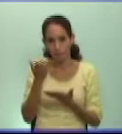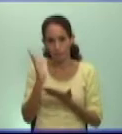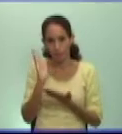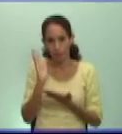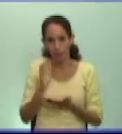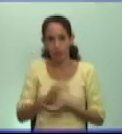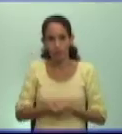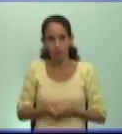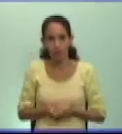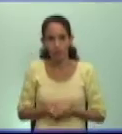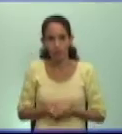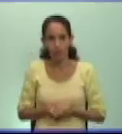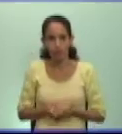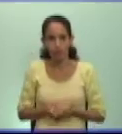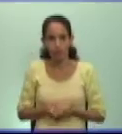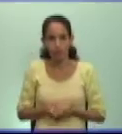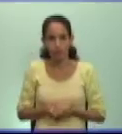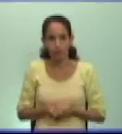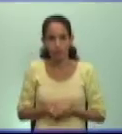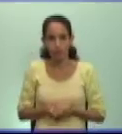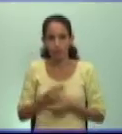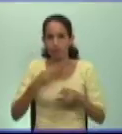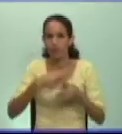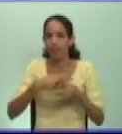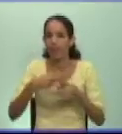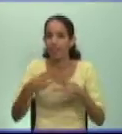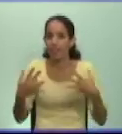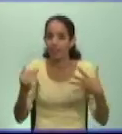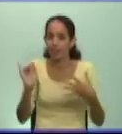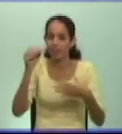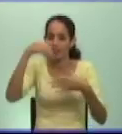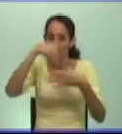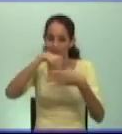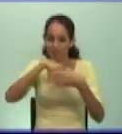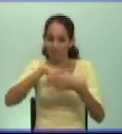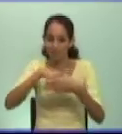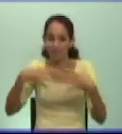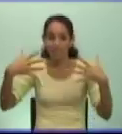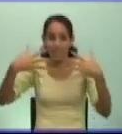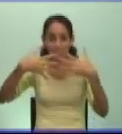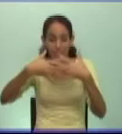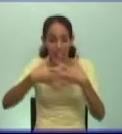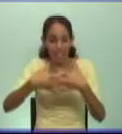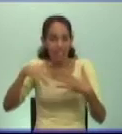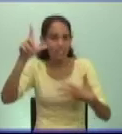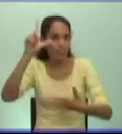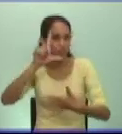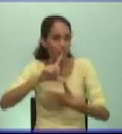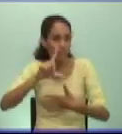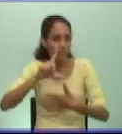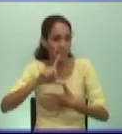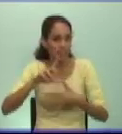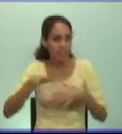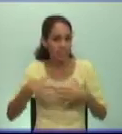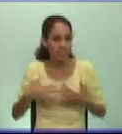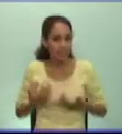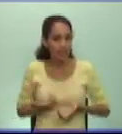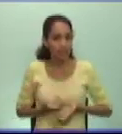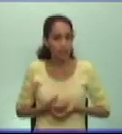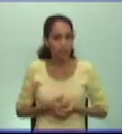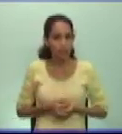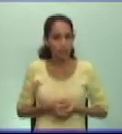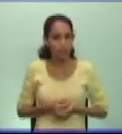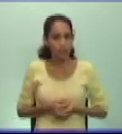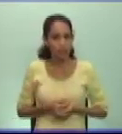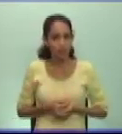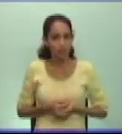la historia de la integración latinoamericana. Porque hablamos de América Latina, la realidad de América en cada uno de los momentos, pero es